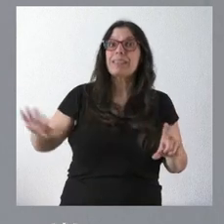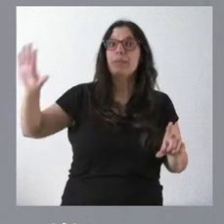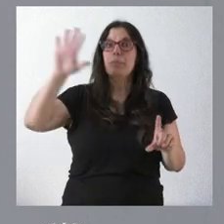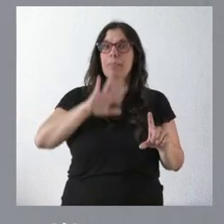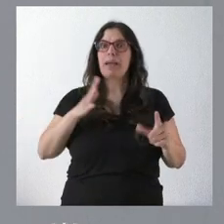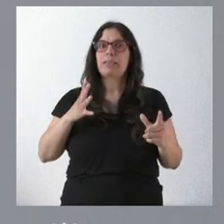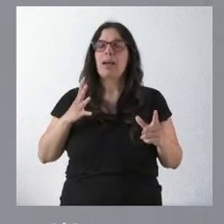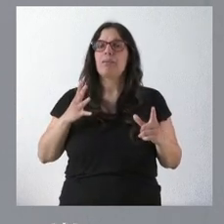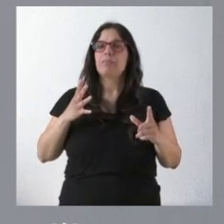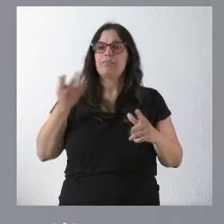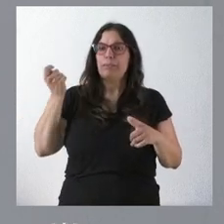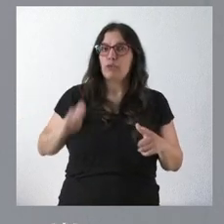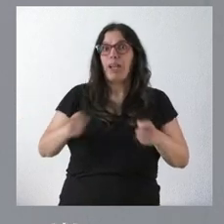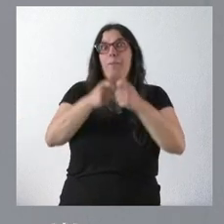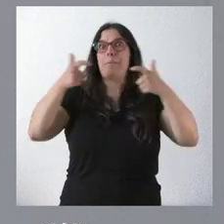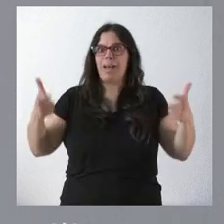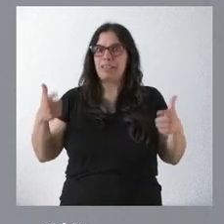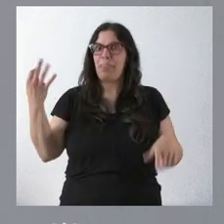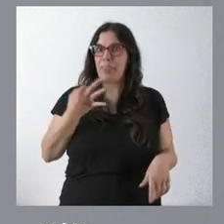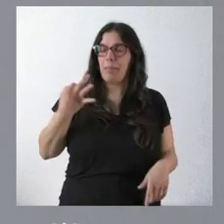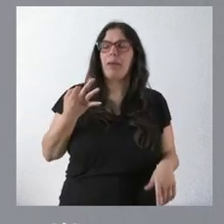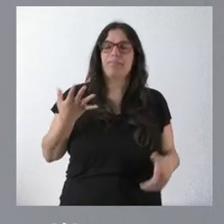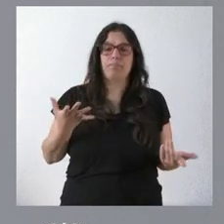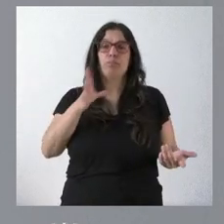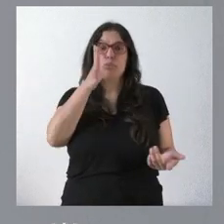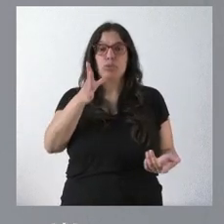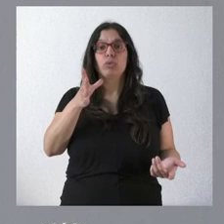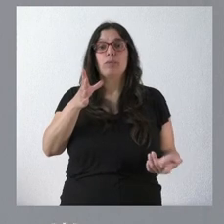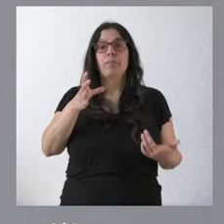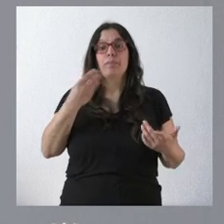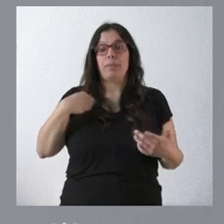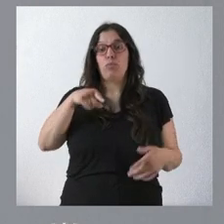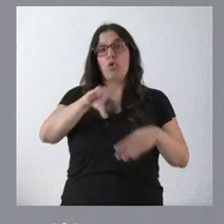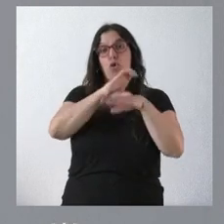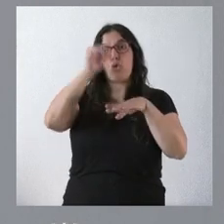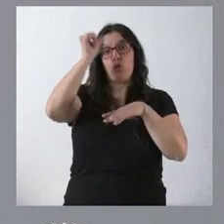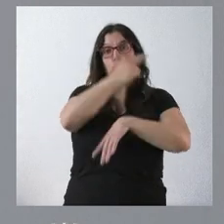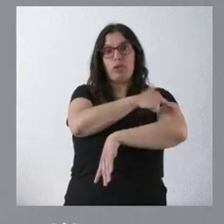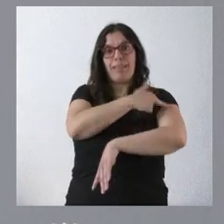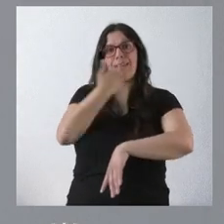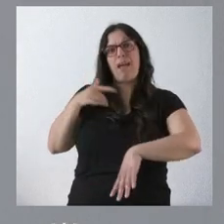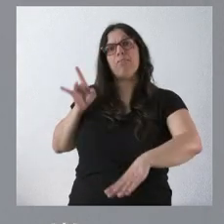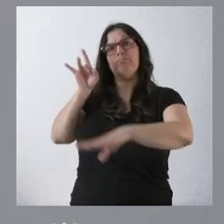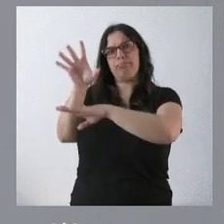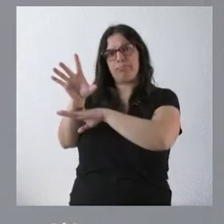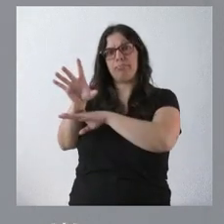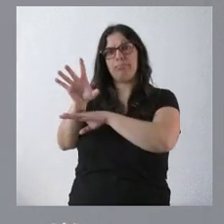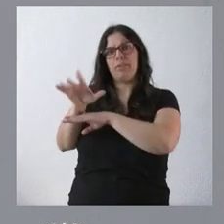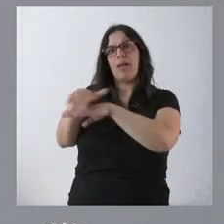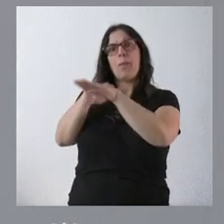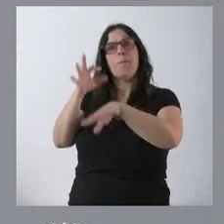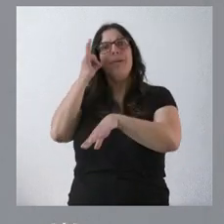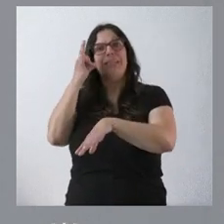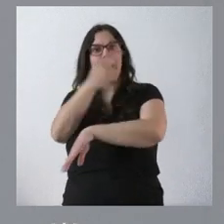de más profesionales sanitarios. En ese sentido, le señalo que el consejero de Sanidad se ha dirigido por carta a la ministra